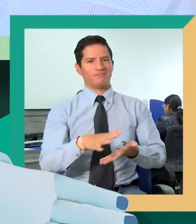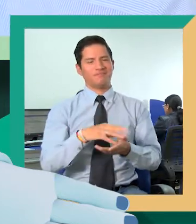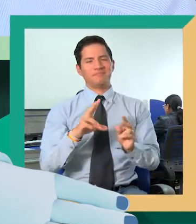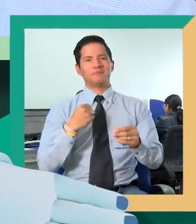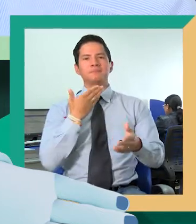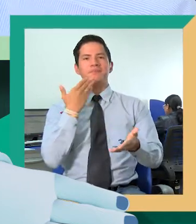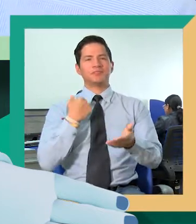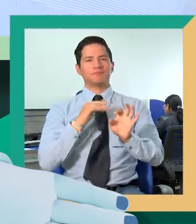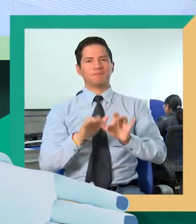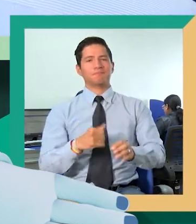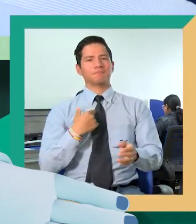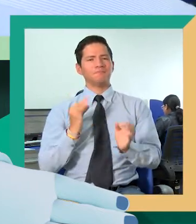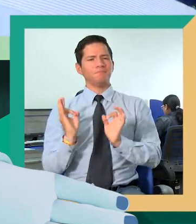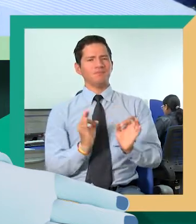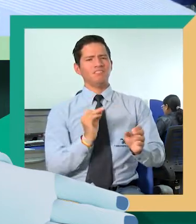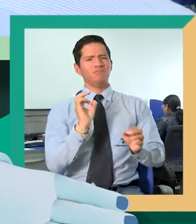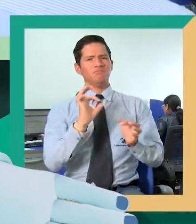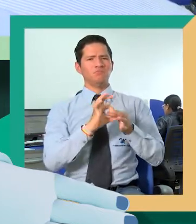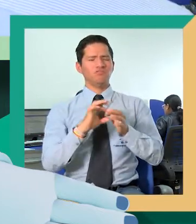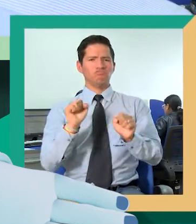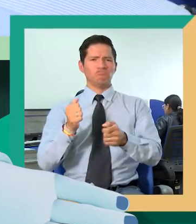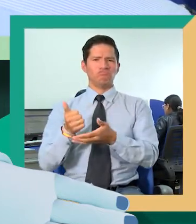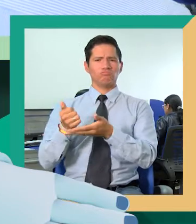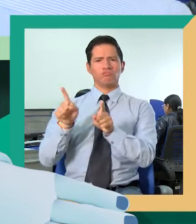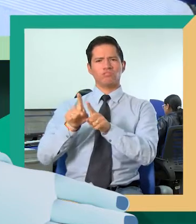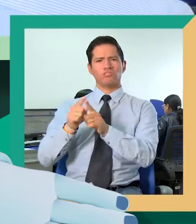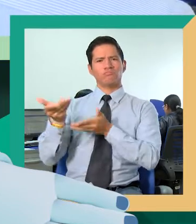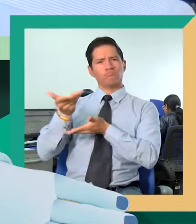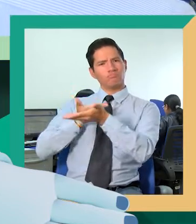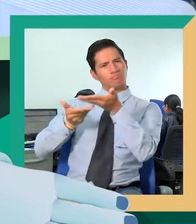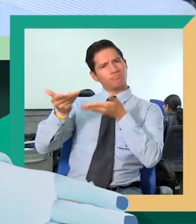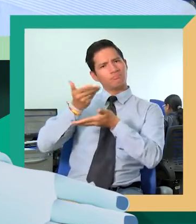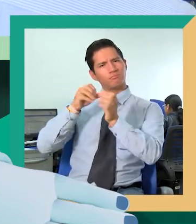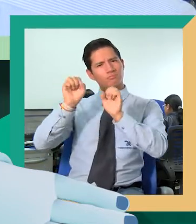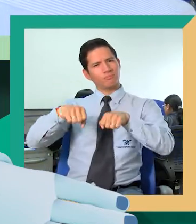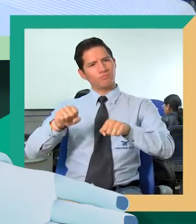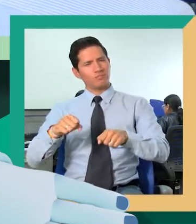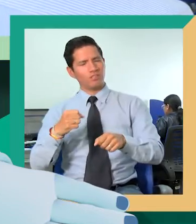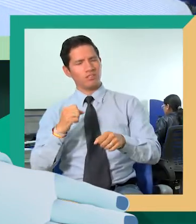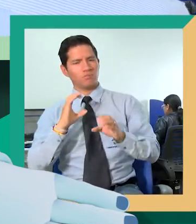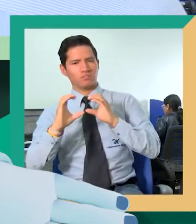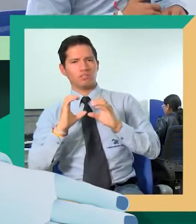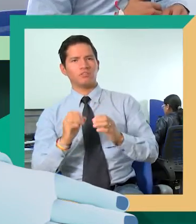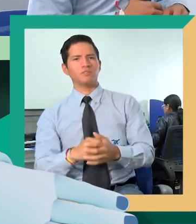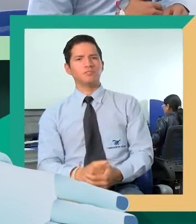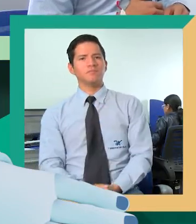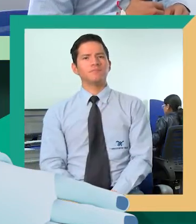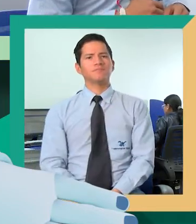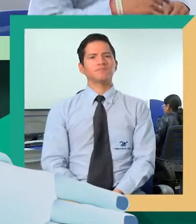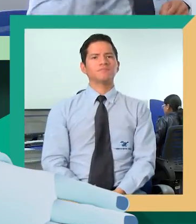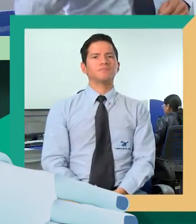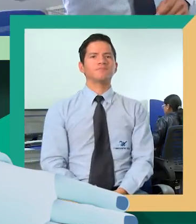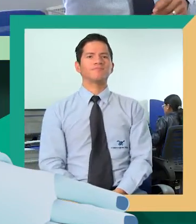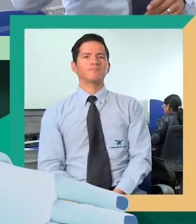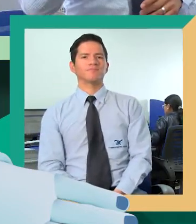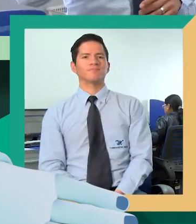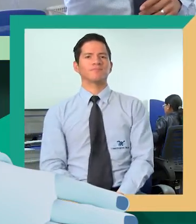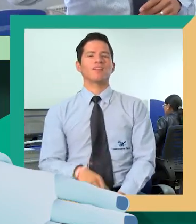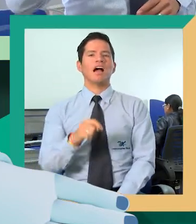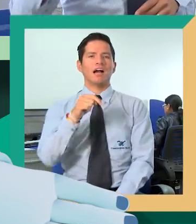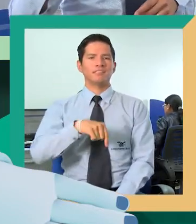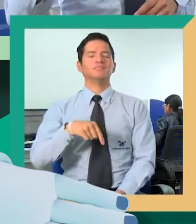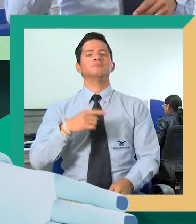O cuando el documento que tengo que digitalizar está algo confuso, pido ayuda. O si no, lo organizo mentalmente y realizo mi trabajo.